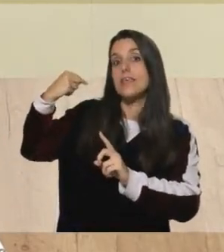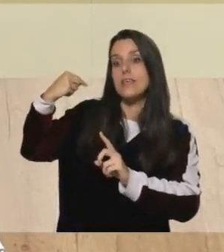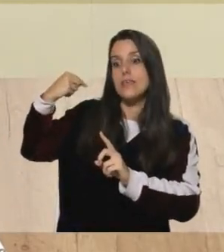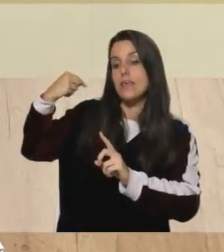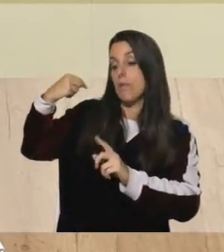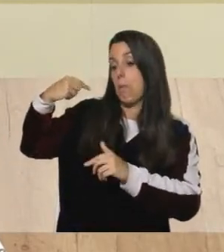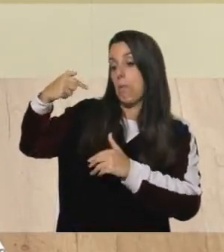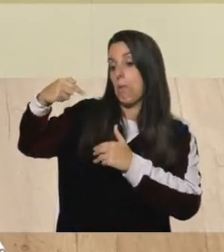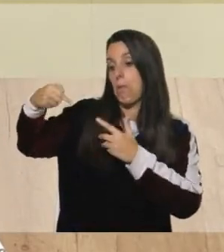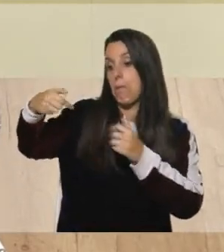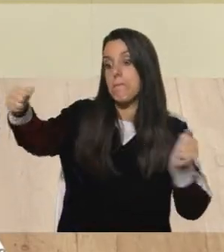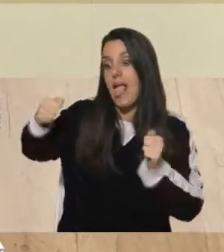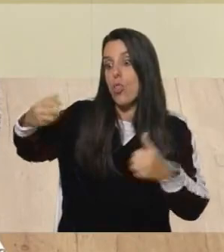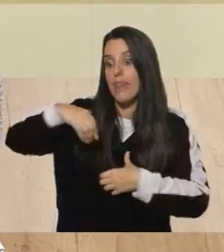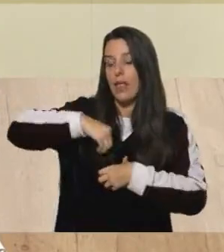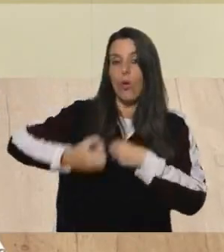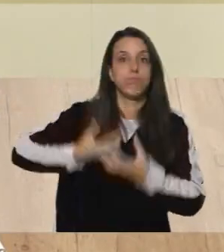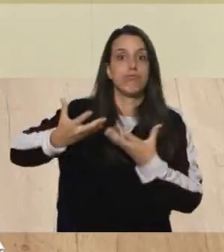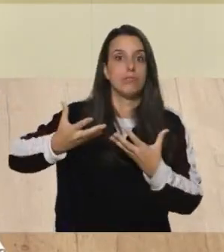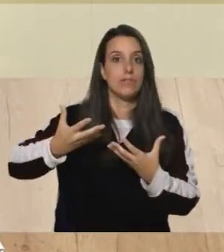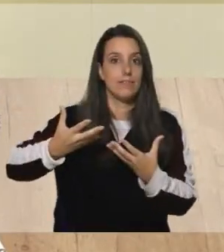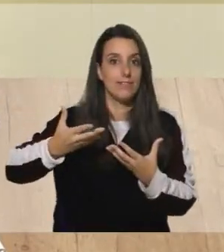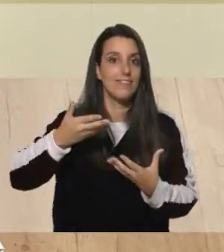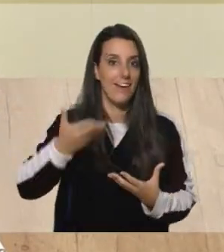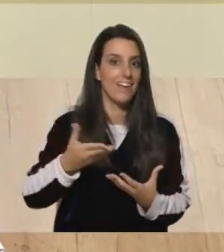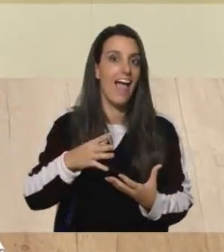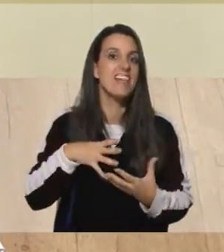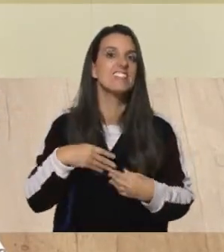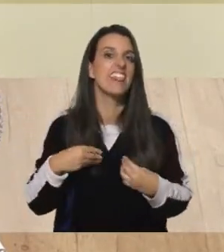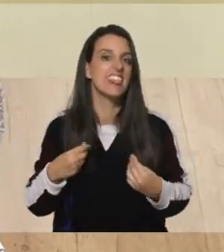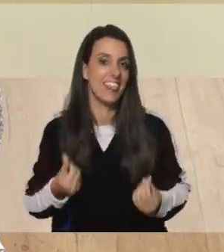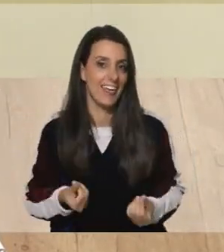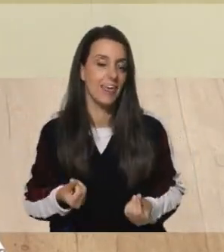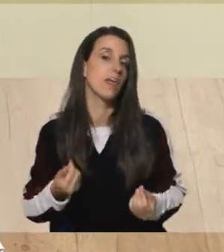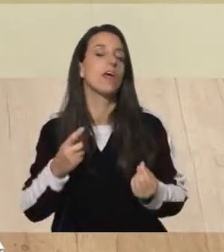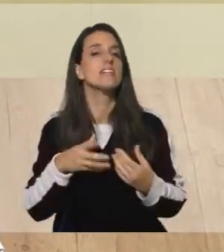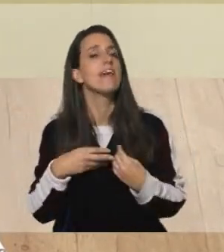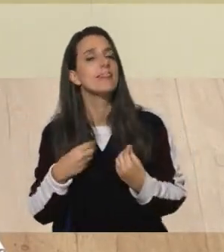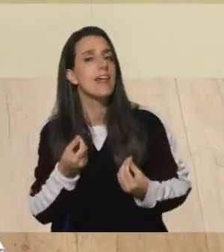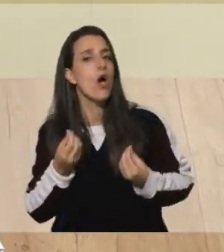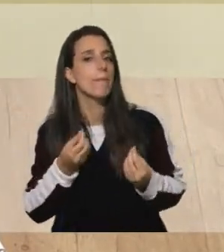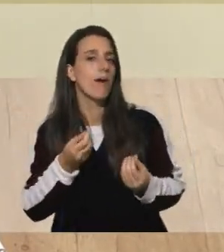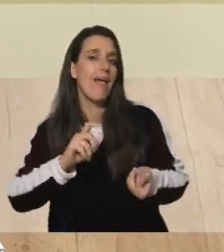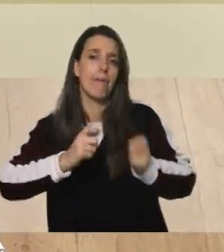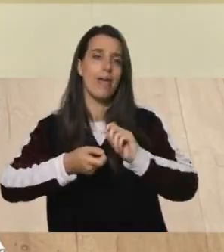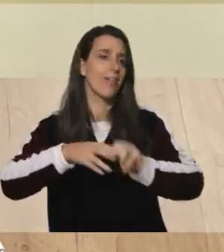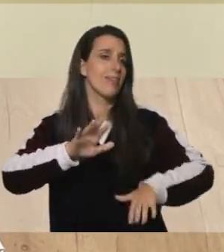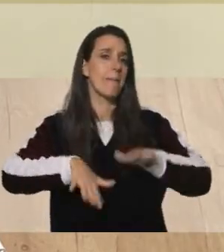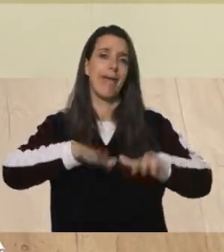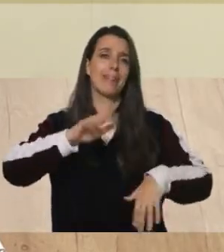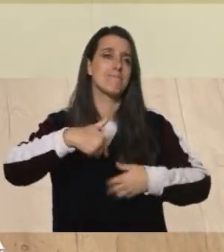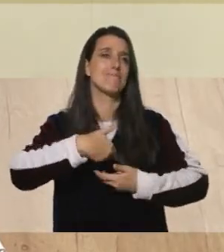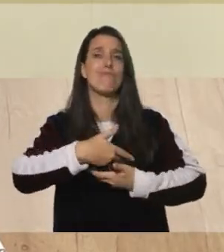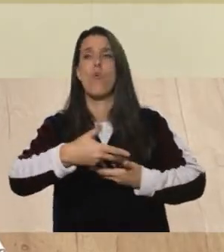algún miedo interno entonces ahí hay una sintomatología la sintomatologías varían enormemente